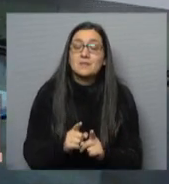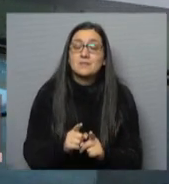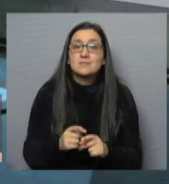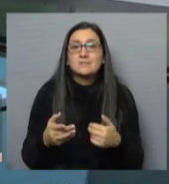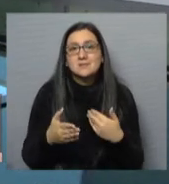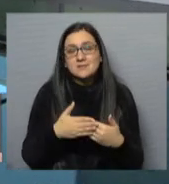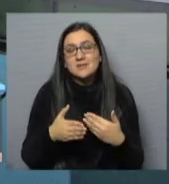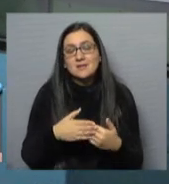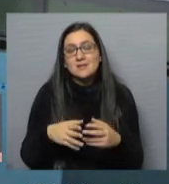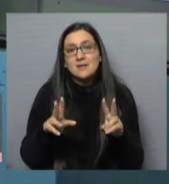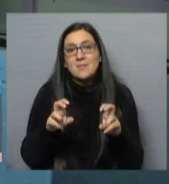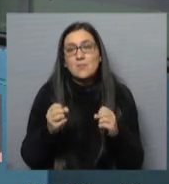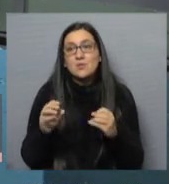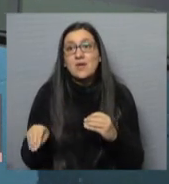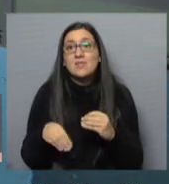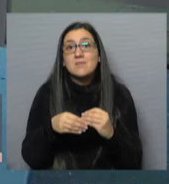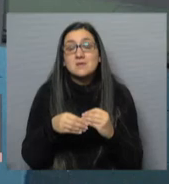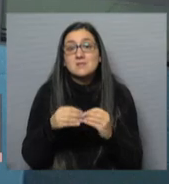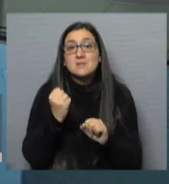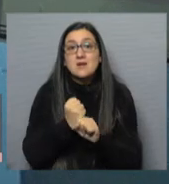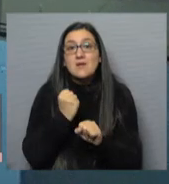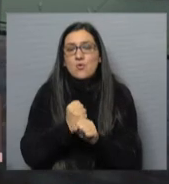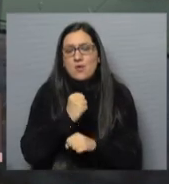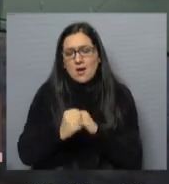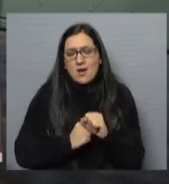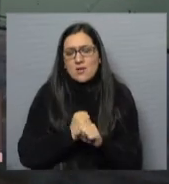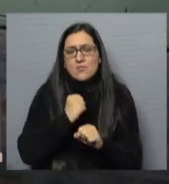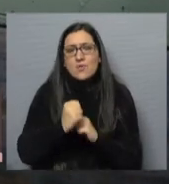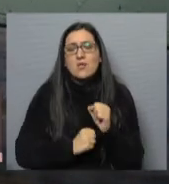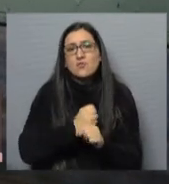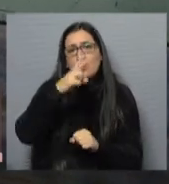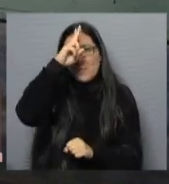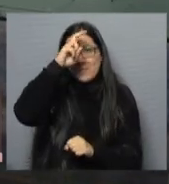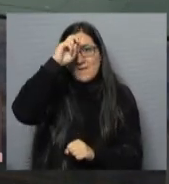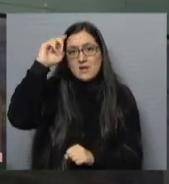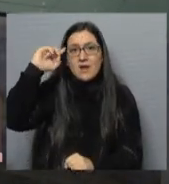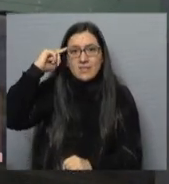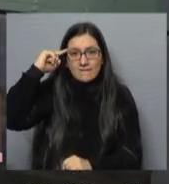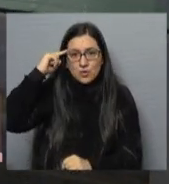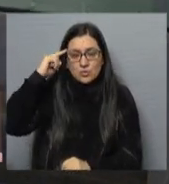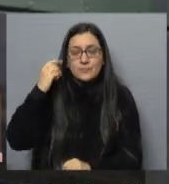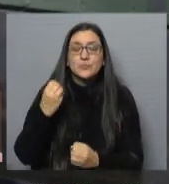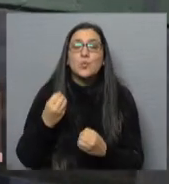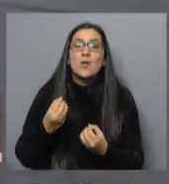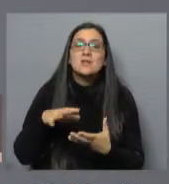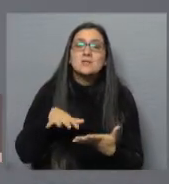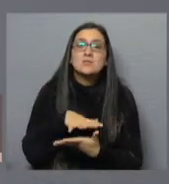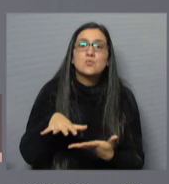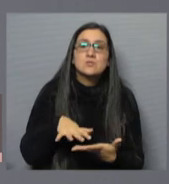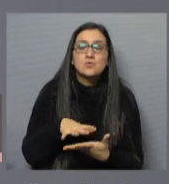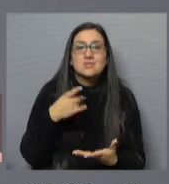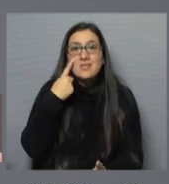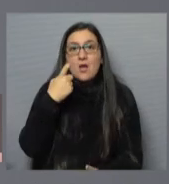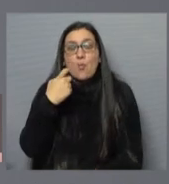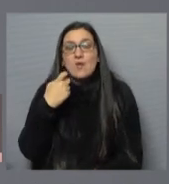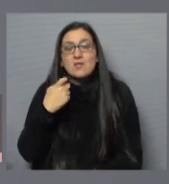el tema porque además estuvo trabajando muchos años en el Vilar de Bo. ¿Cuál es la situación actual que ustedes están